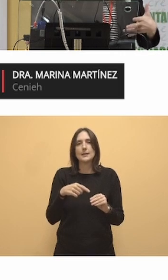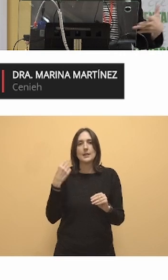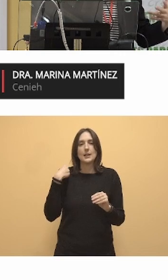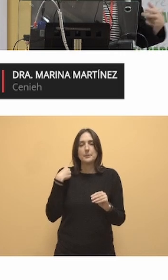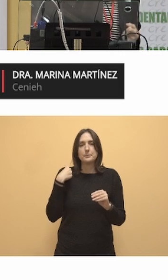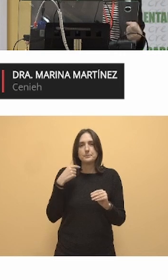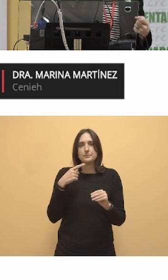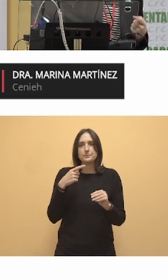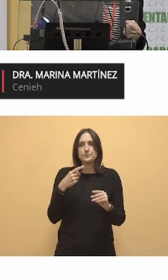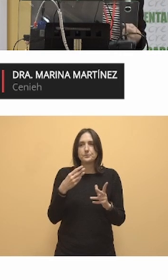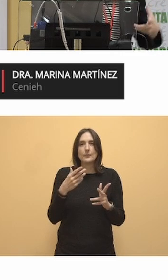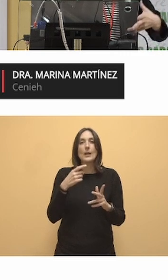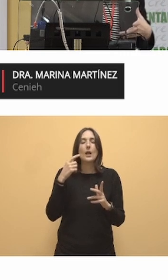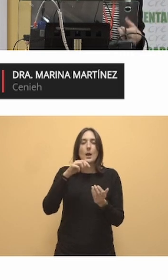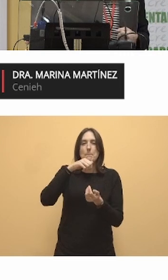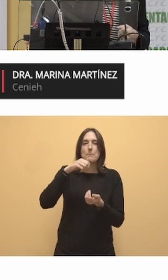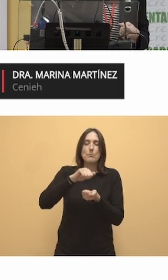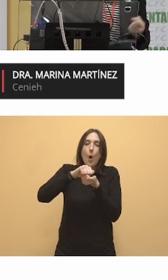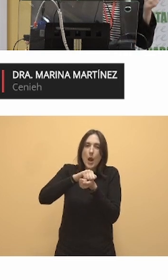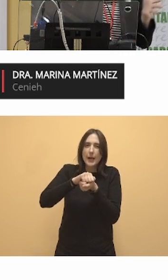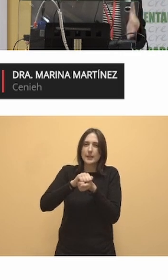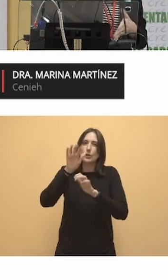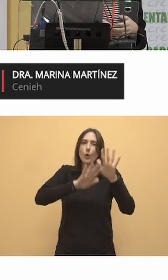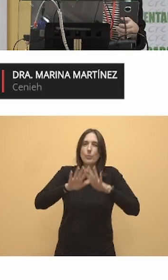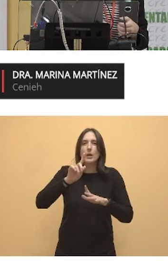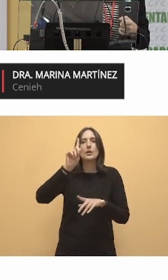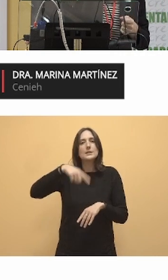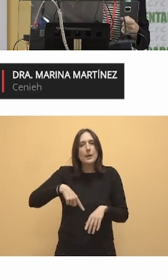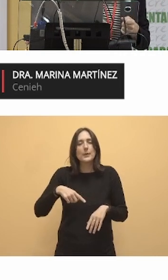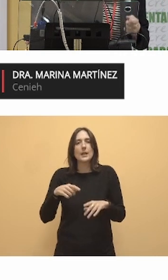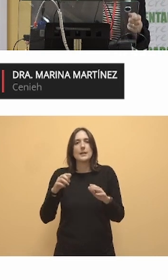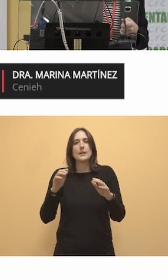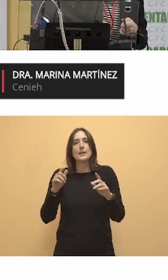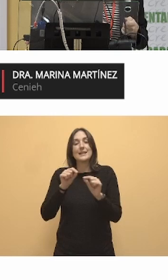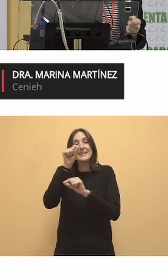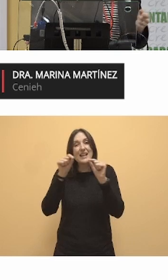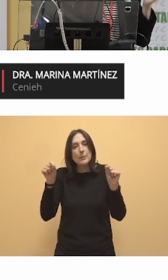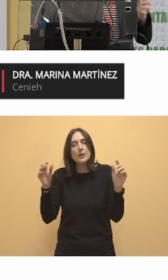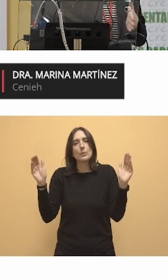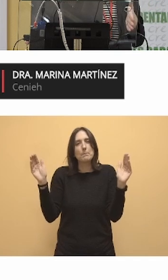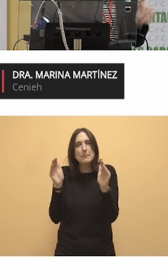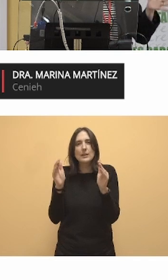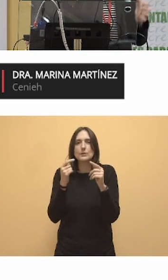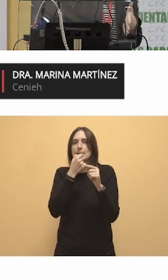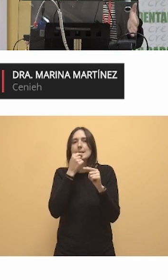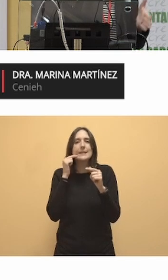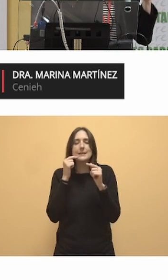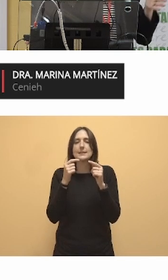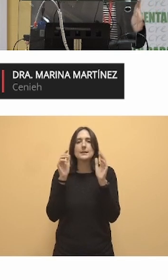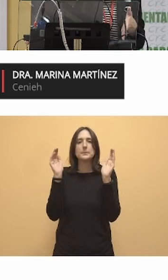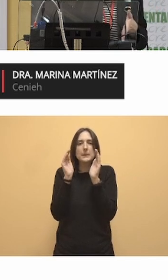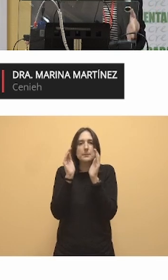masas, esos molares tan complejos, y la disminución del tamaño de los dientes, de las piezas